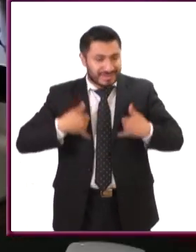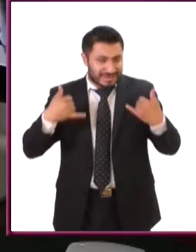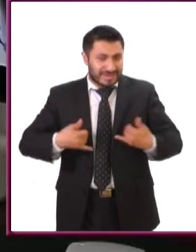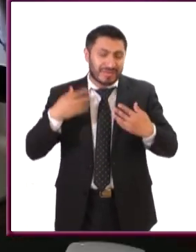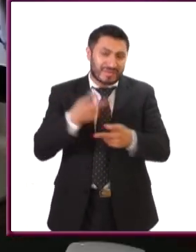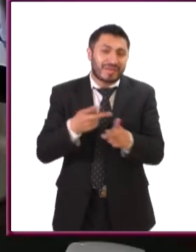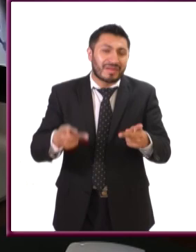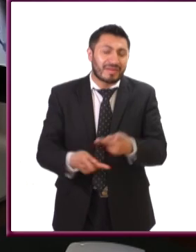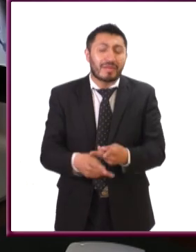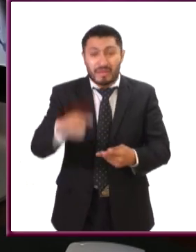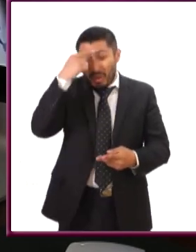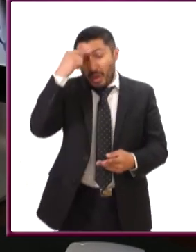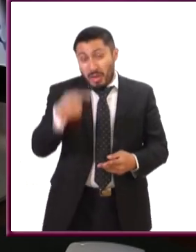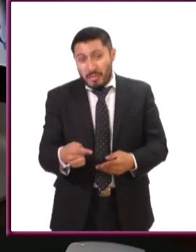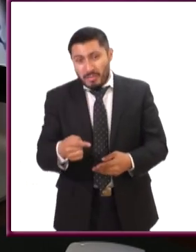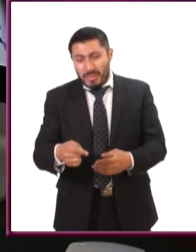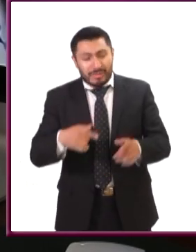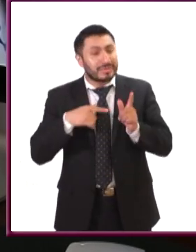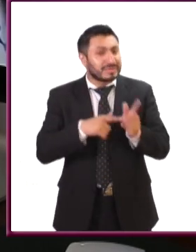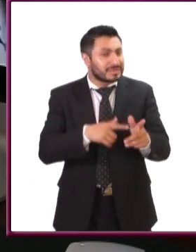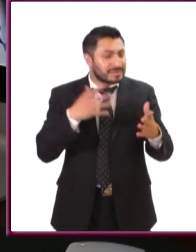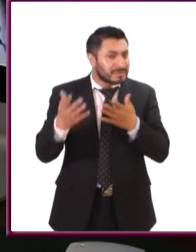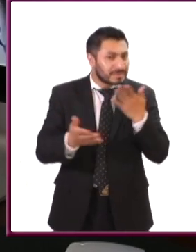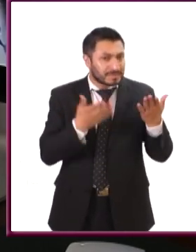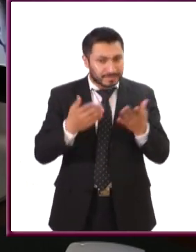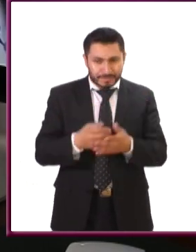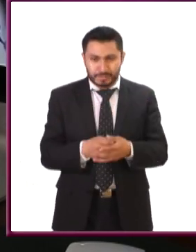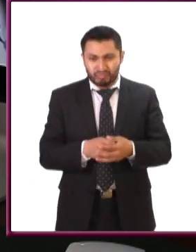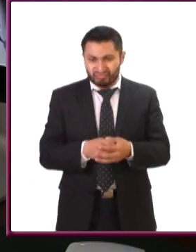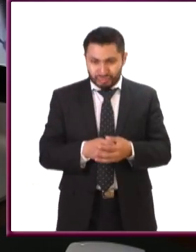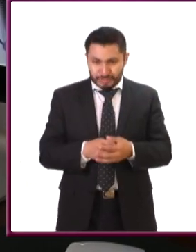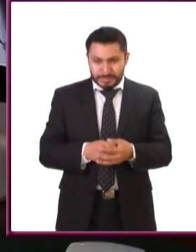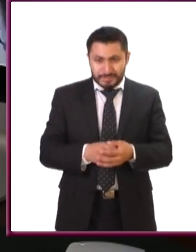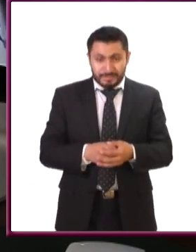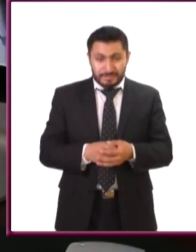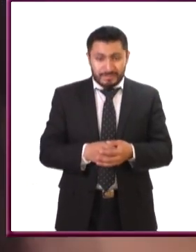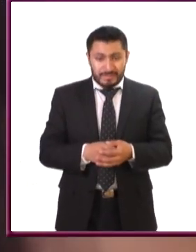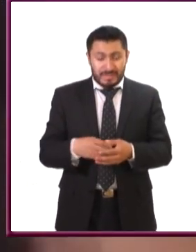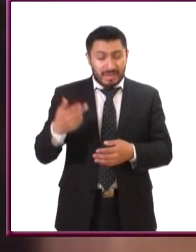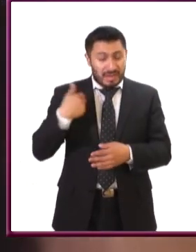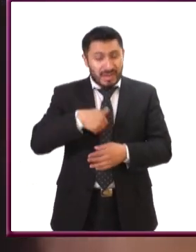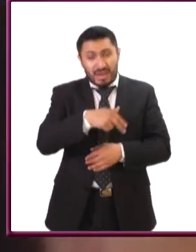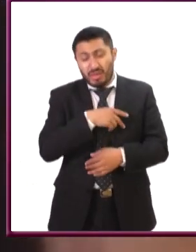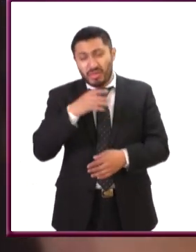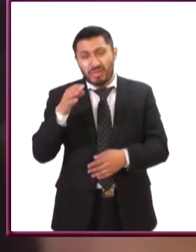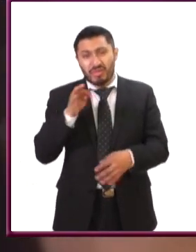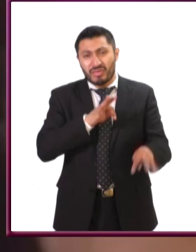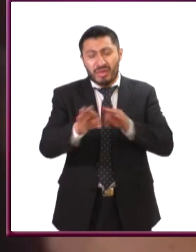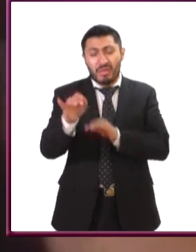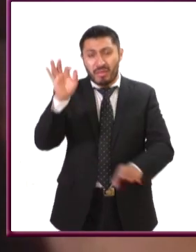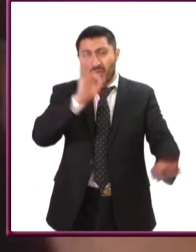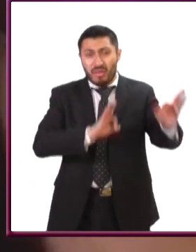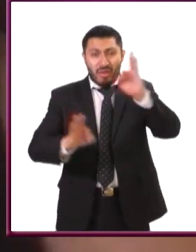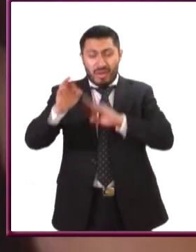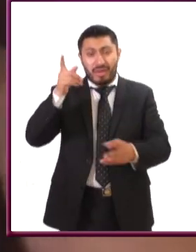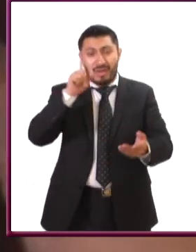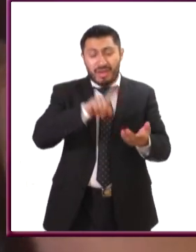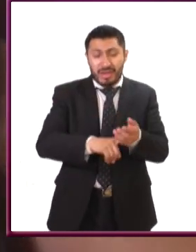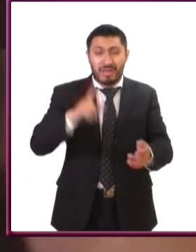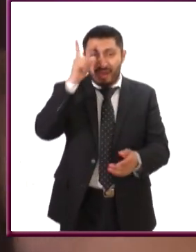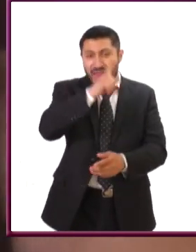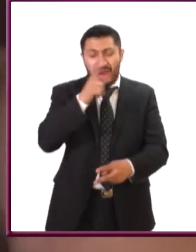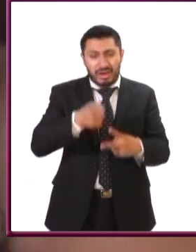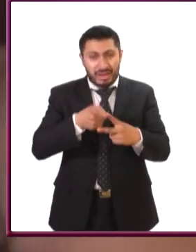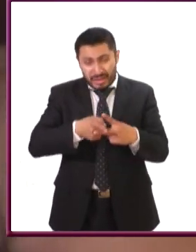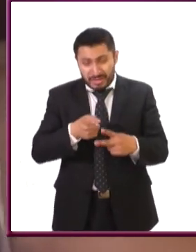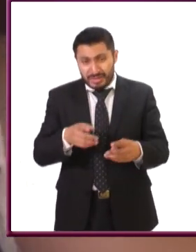les dirías a los chavos de bachillerato que se necesitarían para poder hacer esto? En la astrofísica, como dice, nuestro